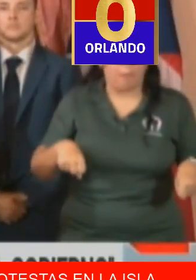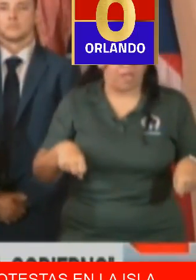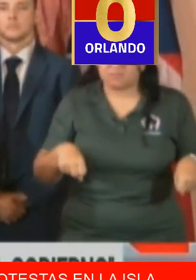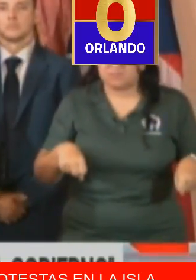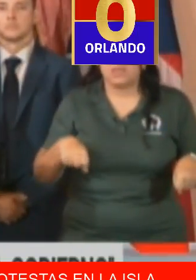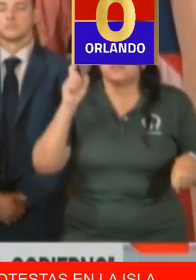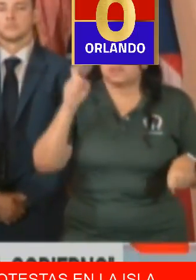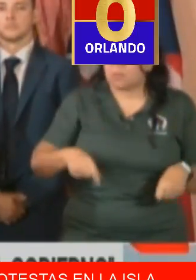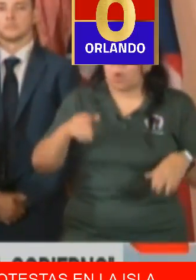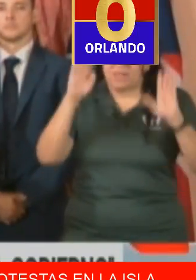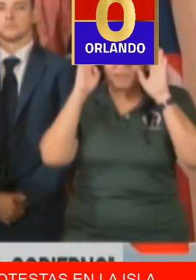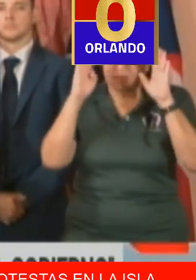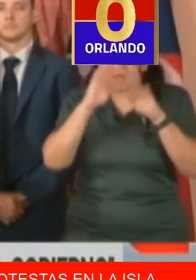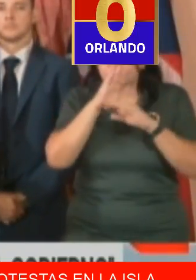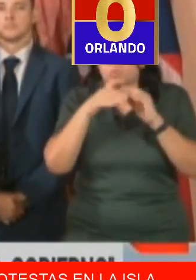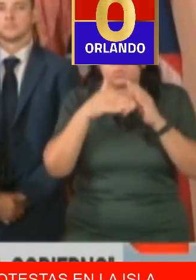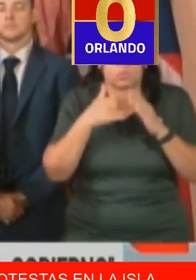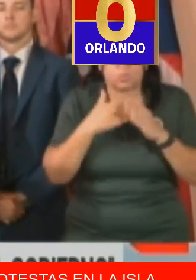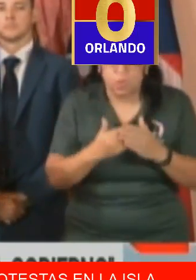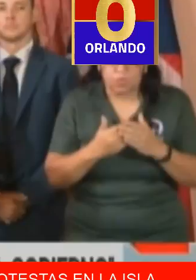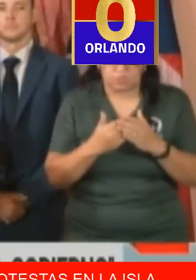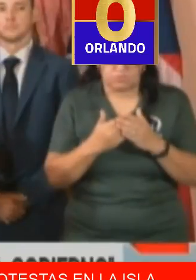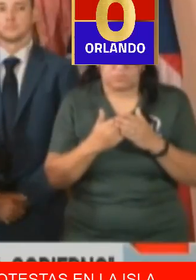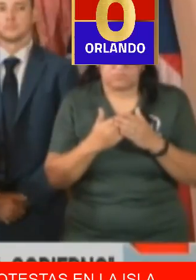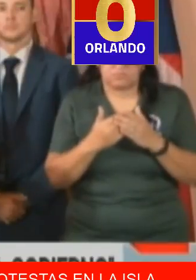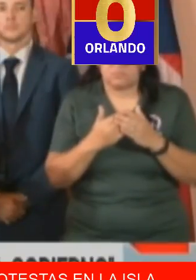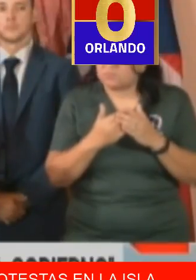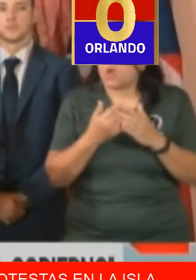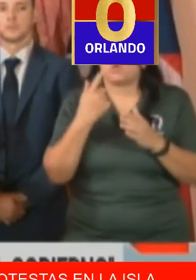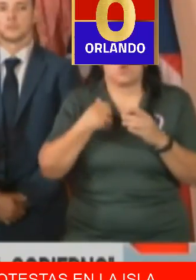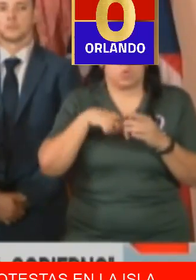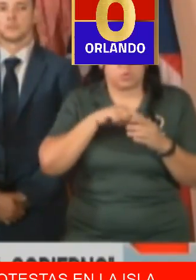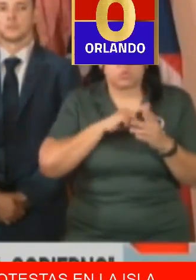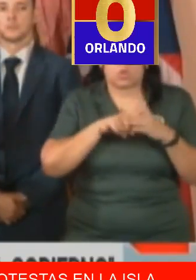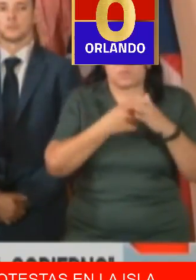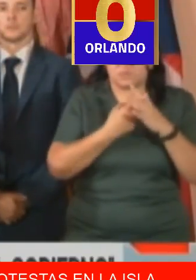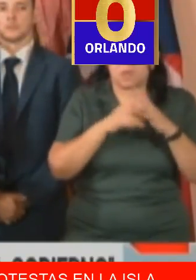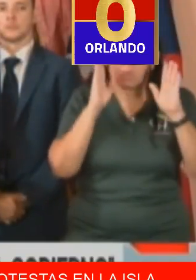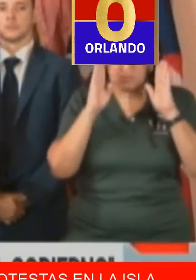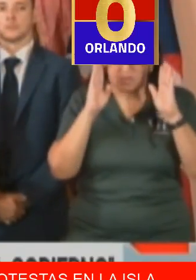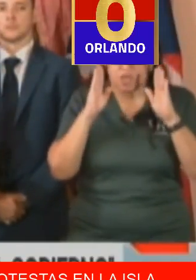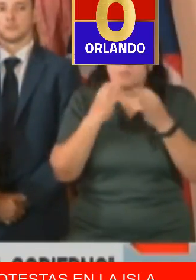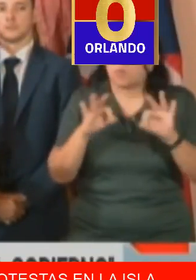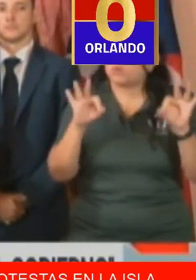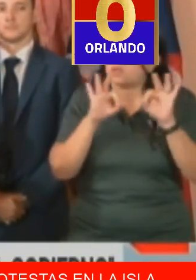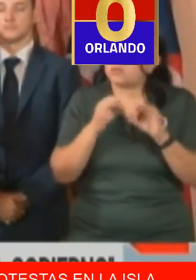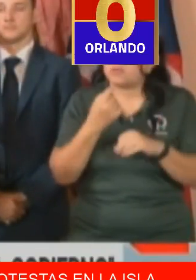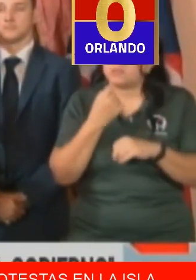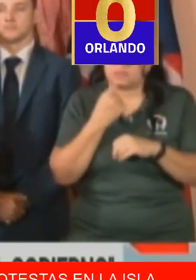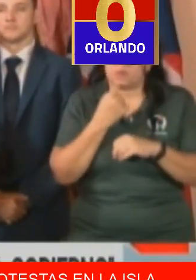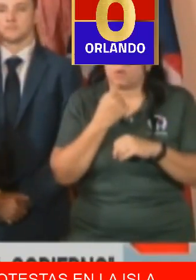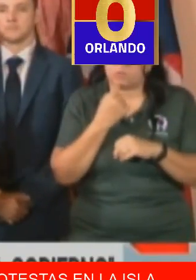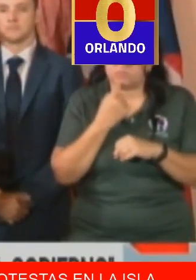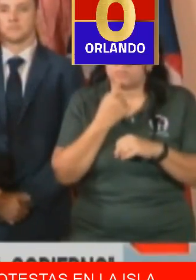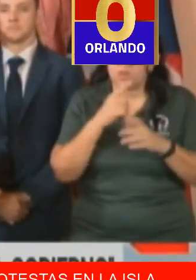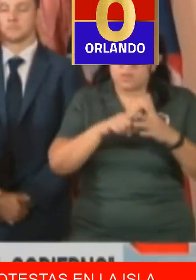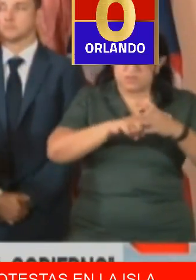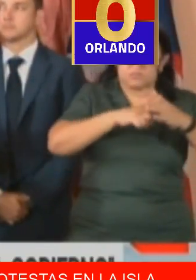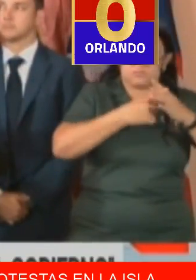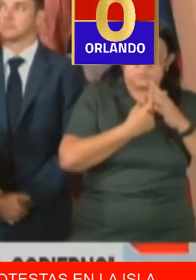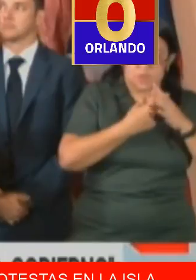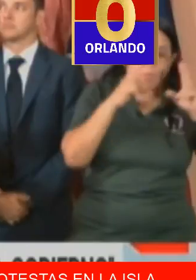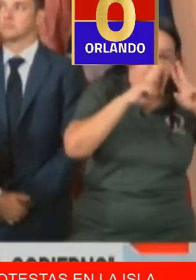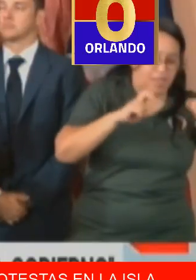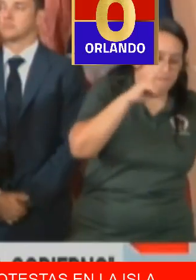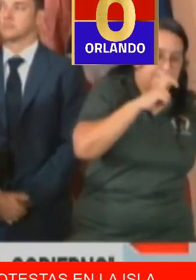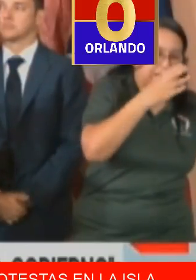que atender todos los componentes de ello. Nosotros comenzamos atendiéndolo, y es importante recalcar, con iniciativas como el